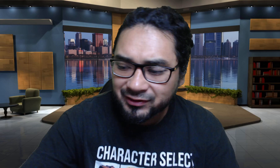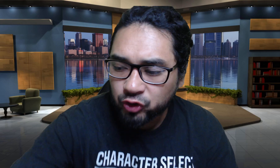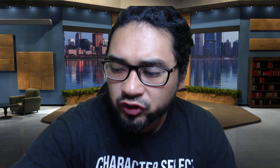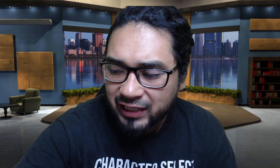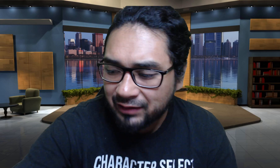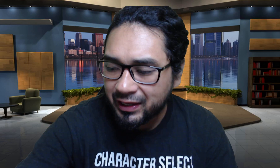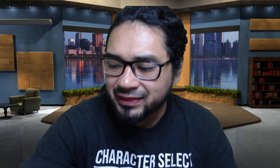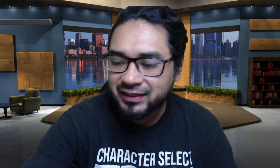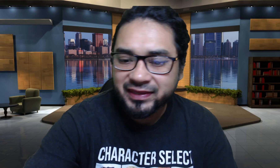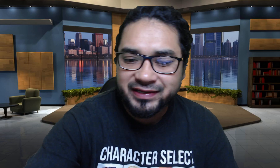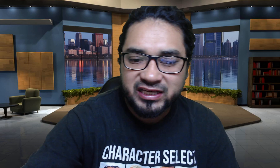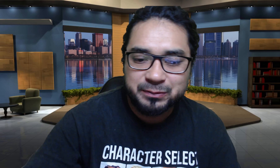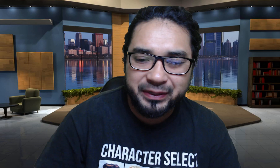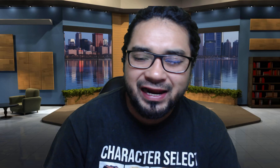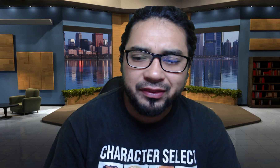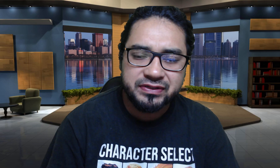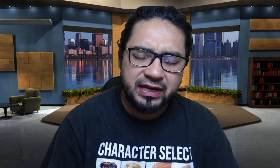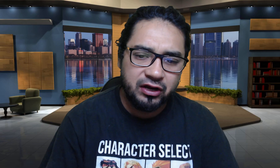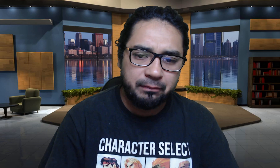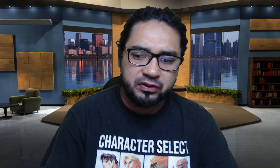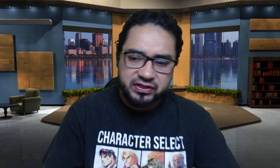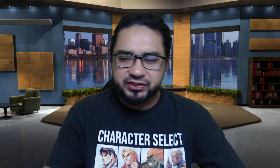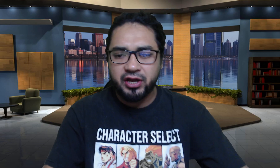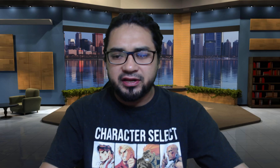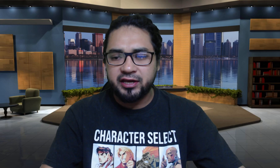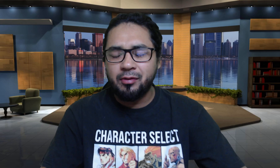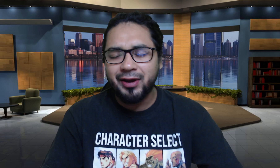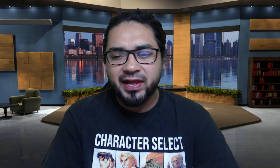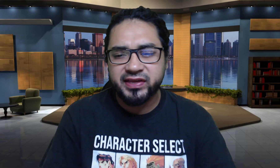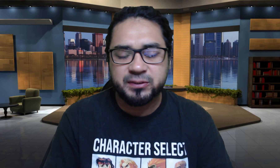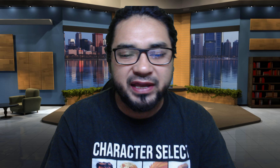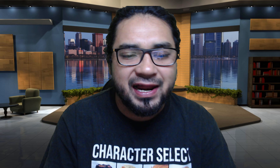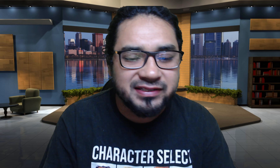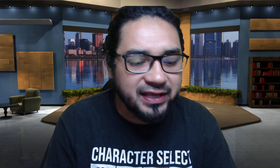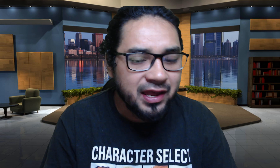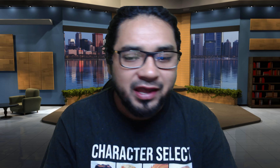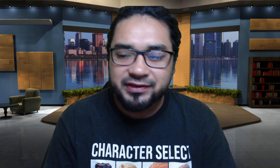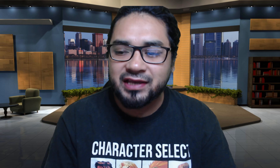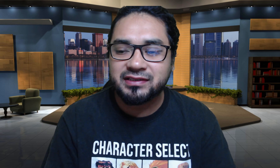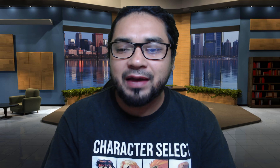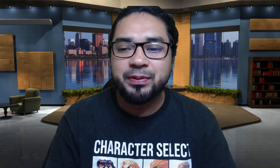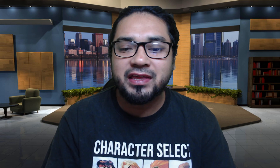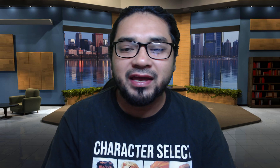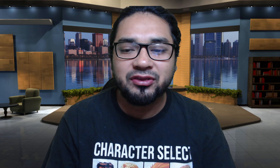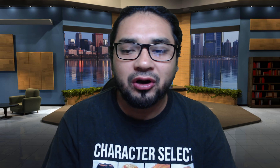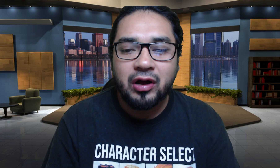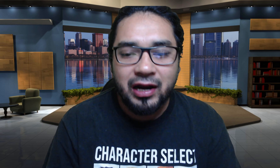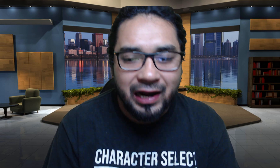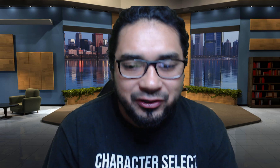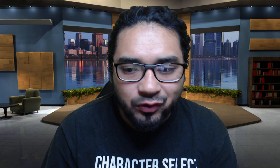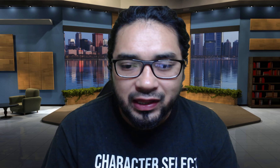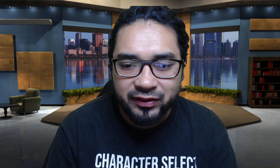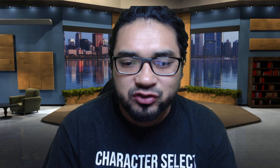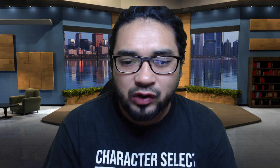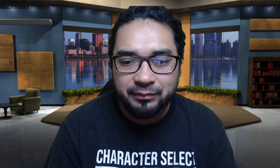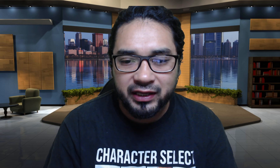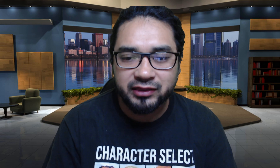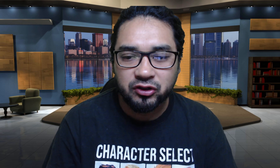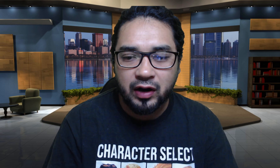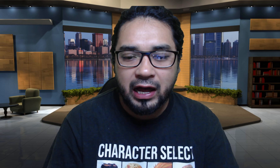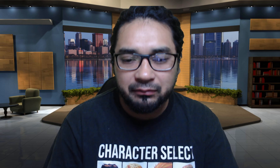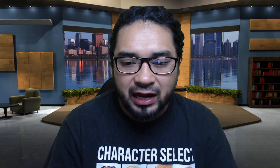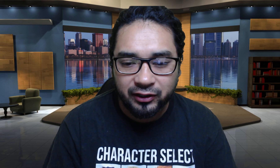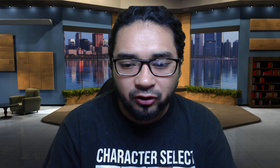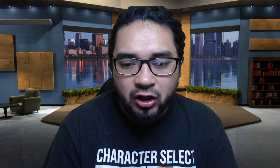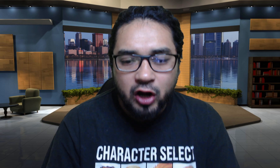están totalmente desesperados en la oposición y como era de esperarse ya están pidiendo la ayuda de su